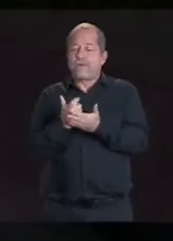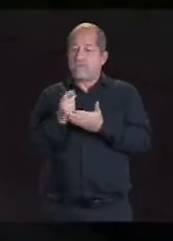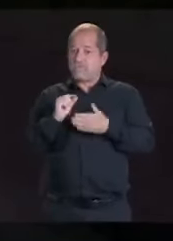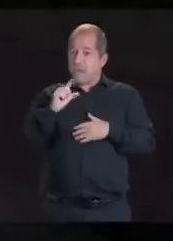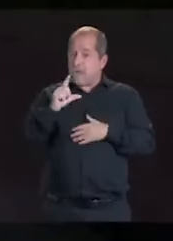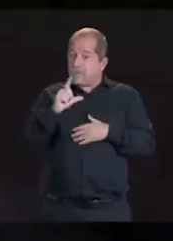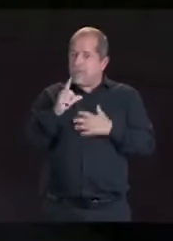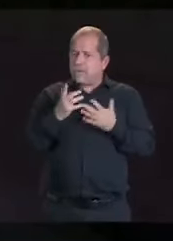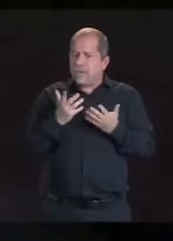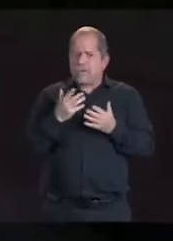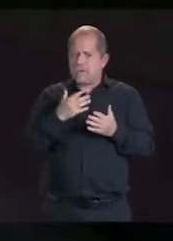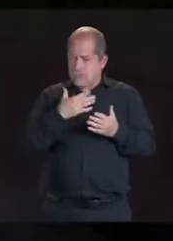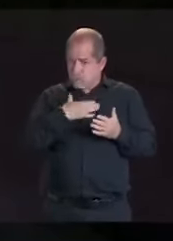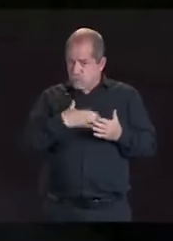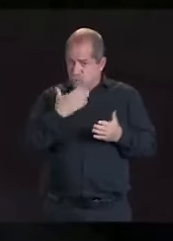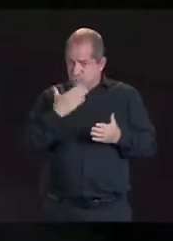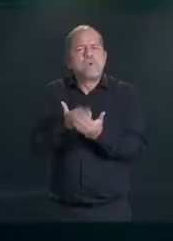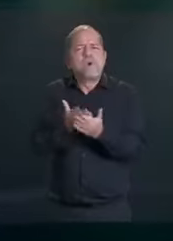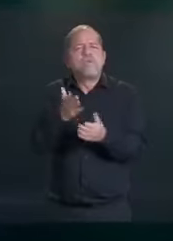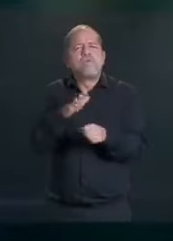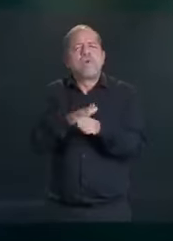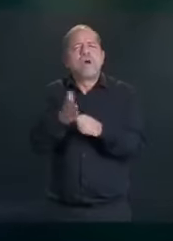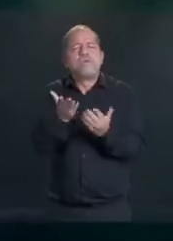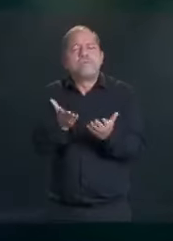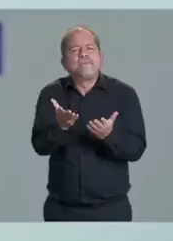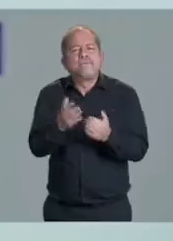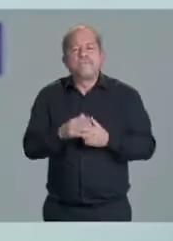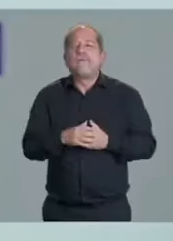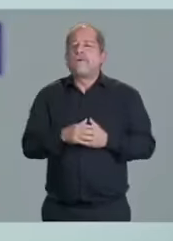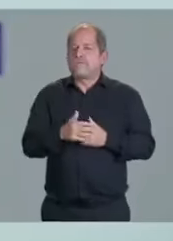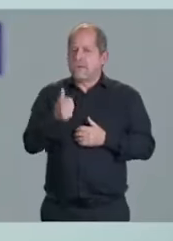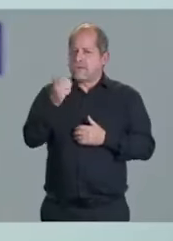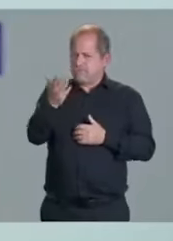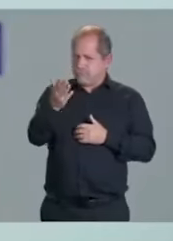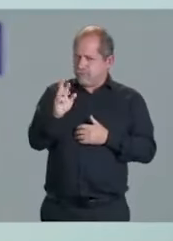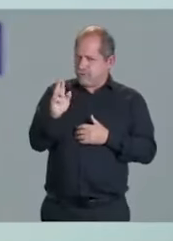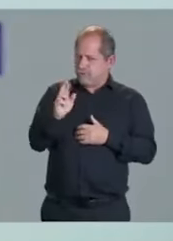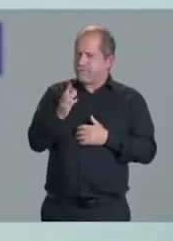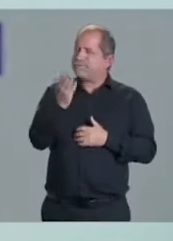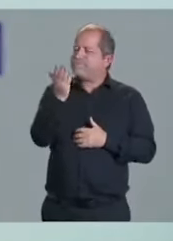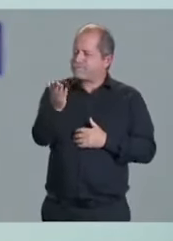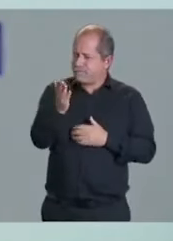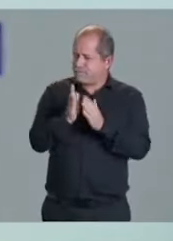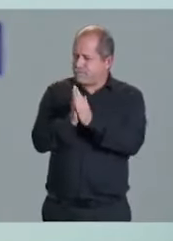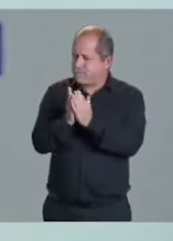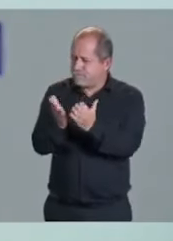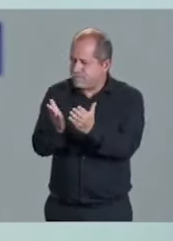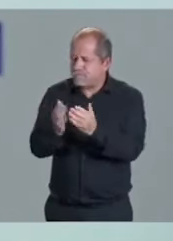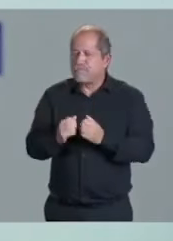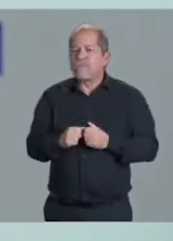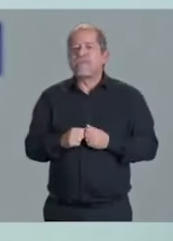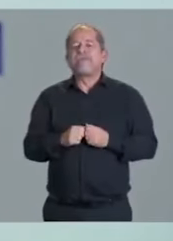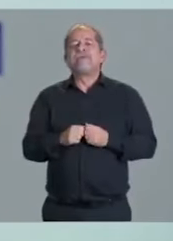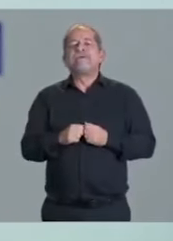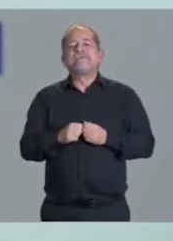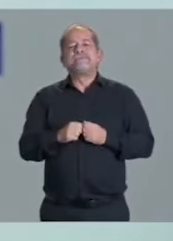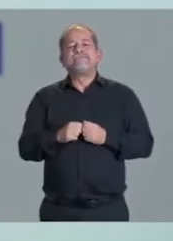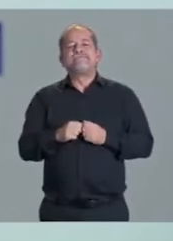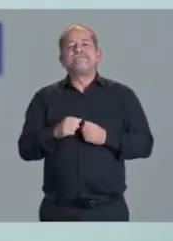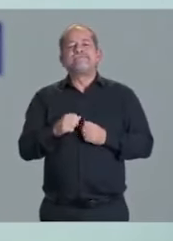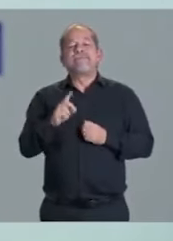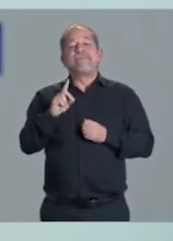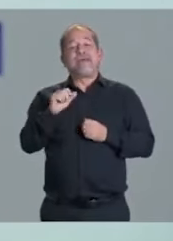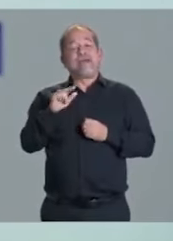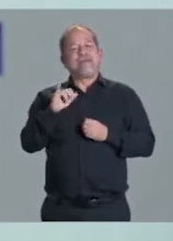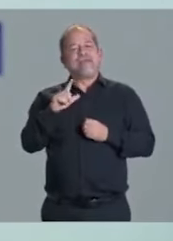en este sexenio, no cierren sus empresas. Daniel, qué gusto saludarte. Vamos a crear una institución que